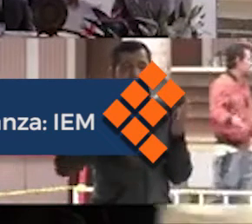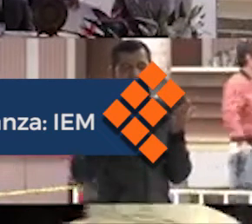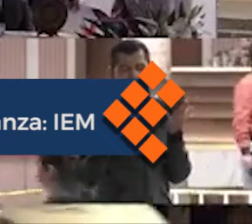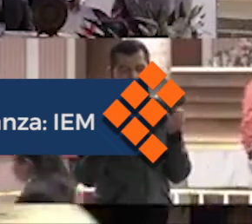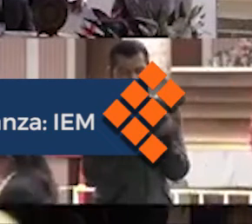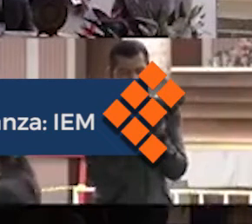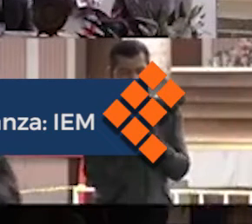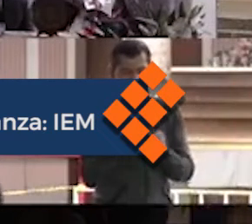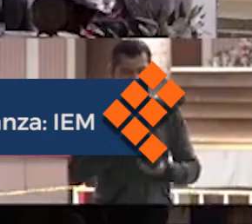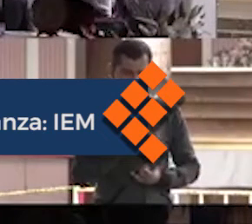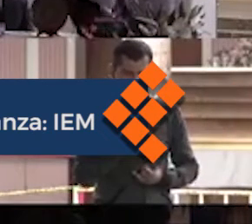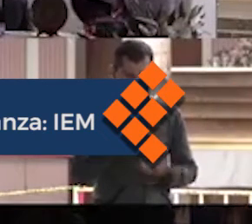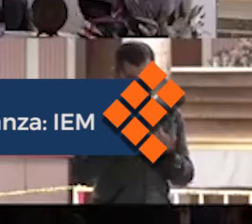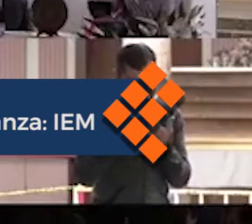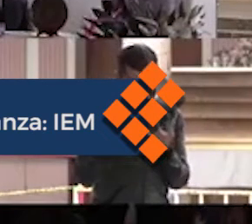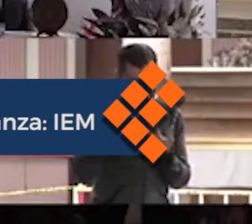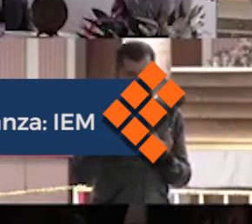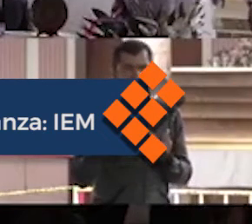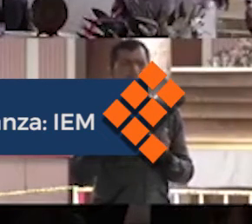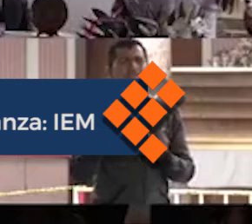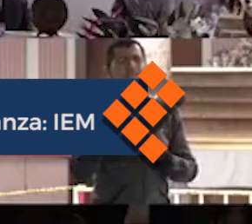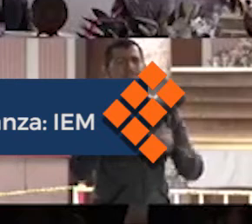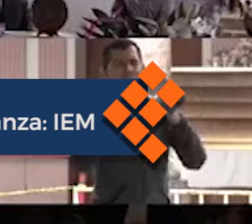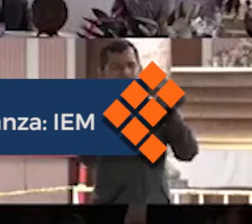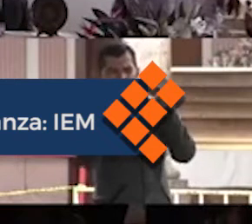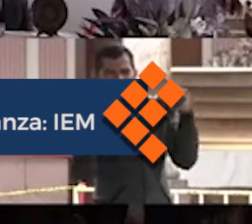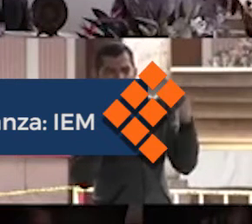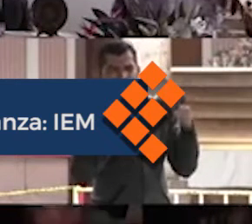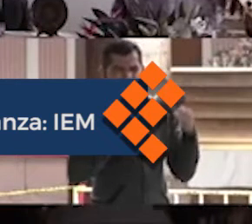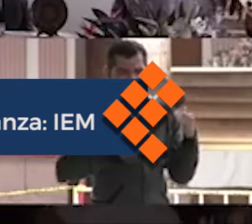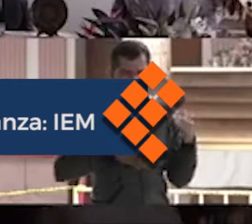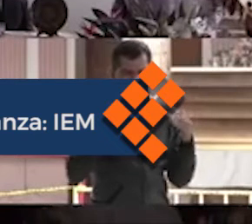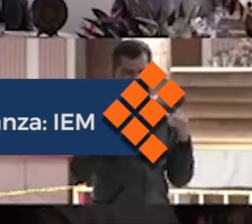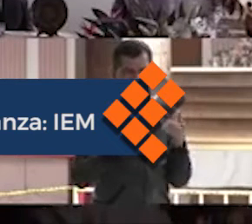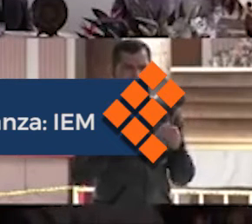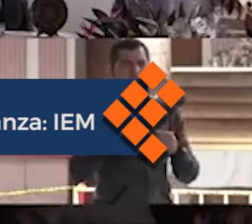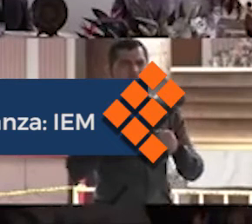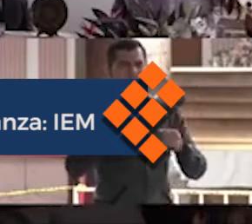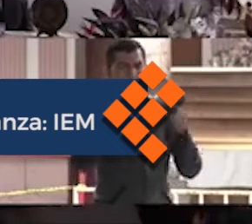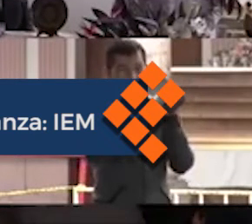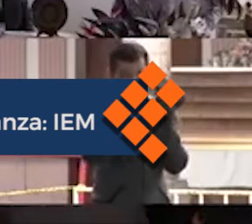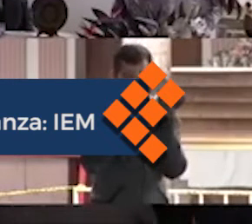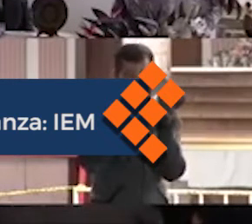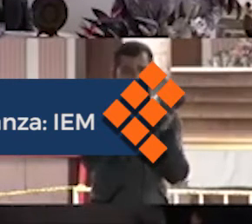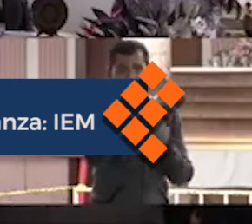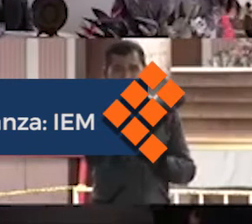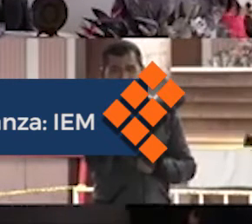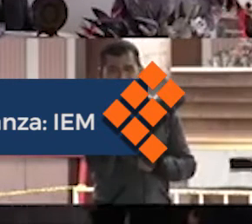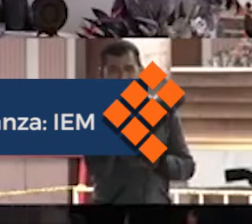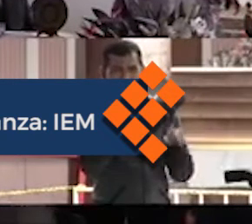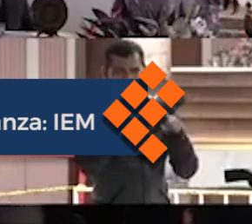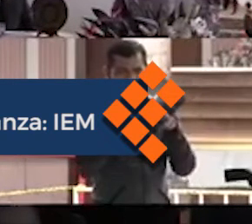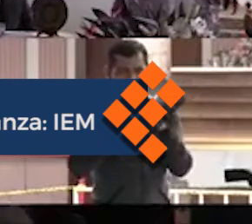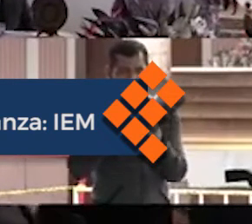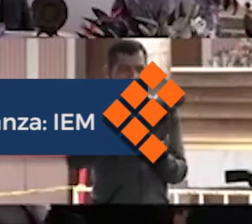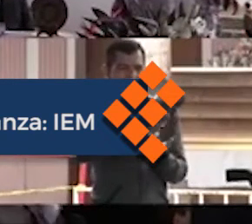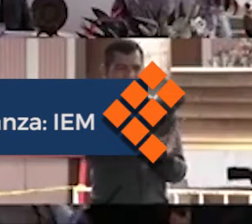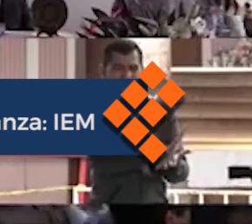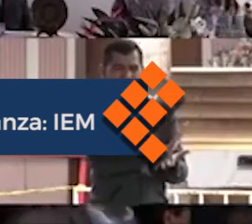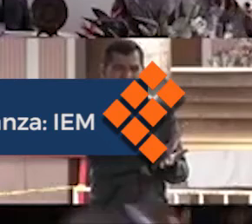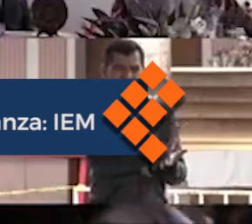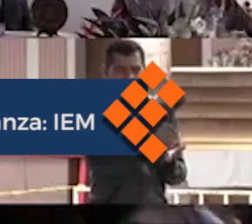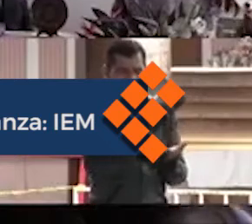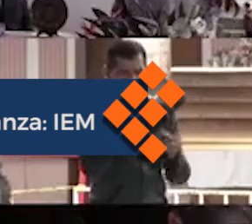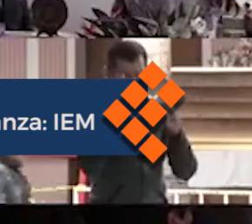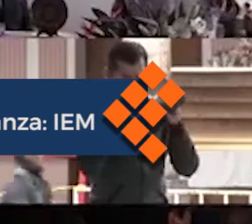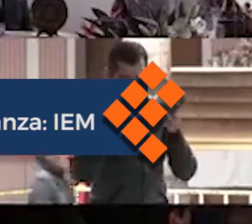también se identifican trastornos de la democracia con temas añejos como la corrupción y la discriminación. Aunque también hay que